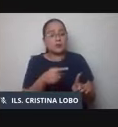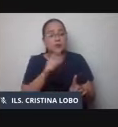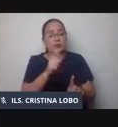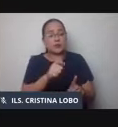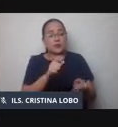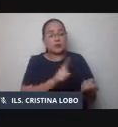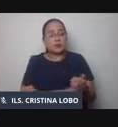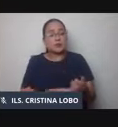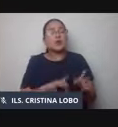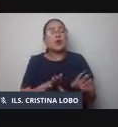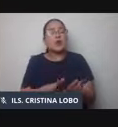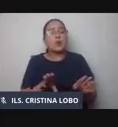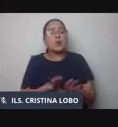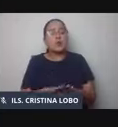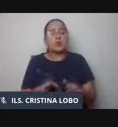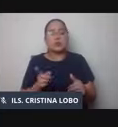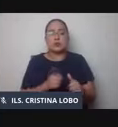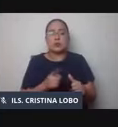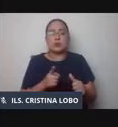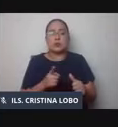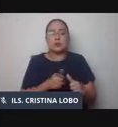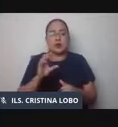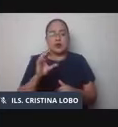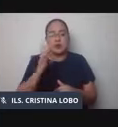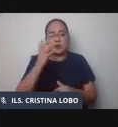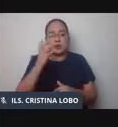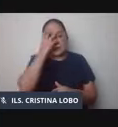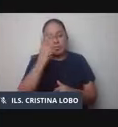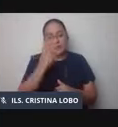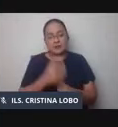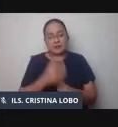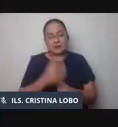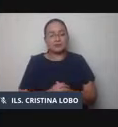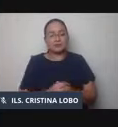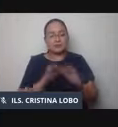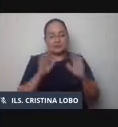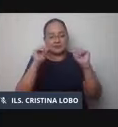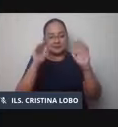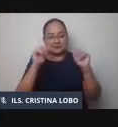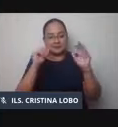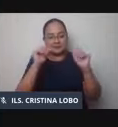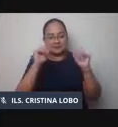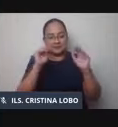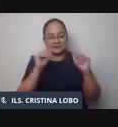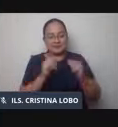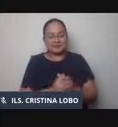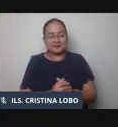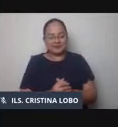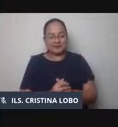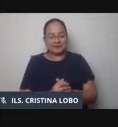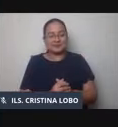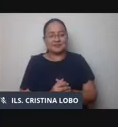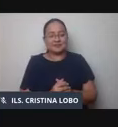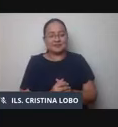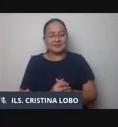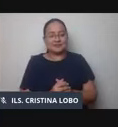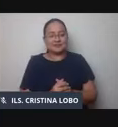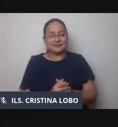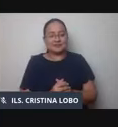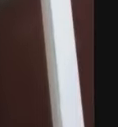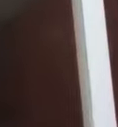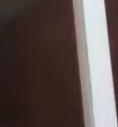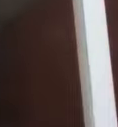la vergüenza. Voy a despedir a mi querida Cris. Gracias, mi querida Cris. Y le damos